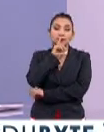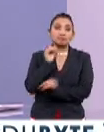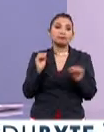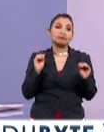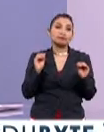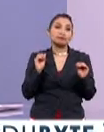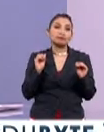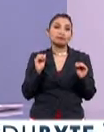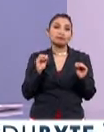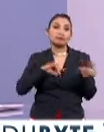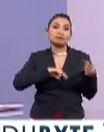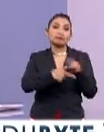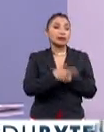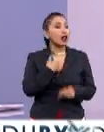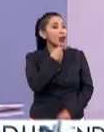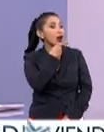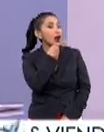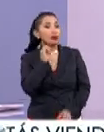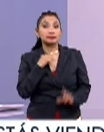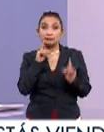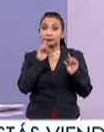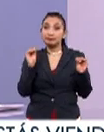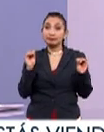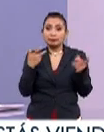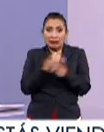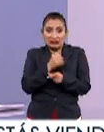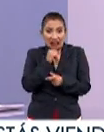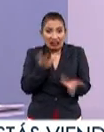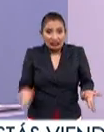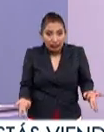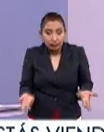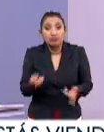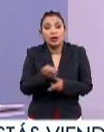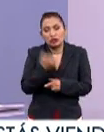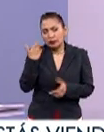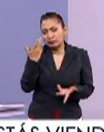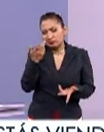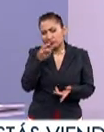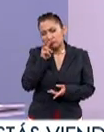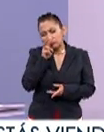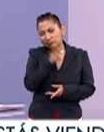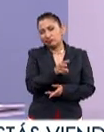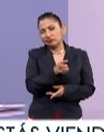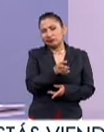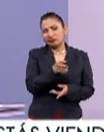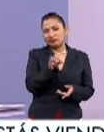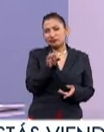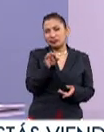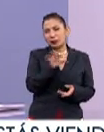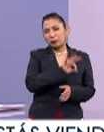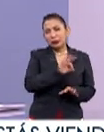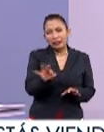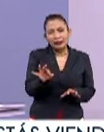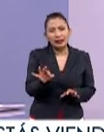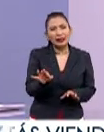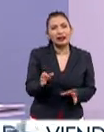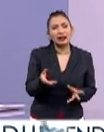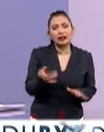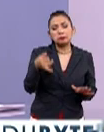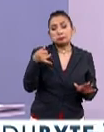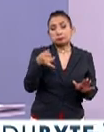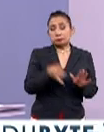y luego, pues al final no sé de nada, ¿no? Yo creo que en el fondo podría estar un poco,